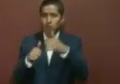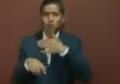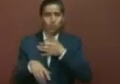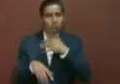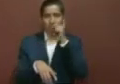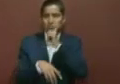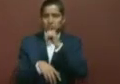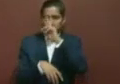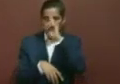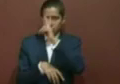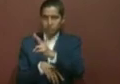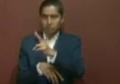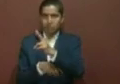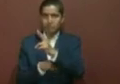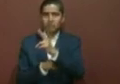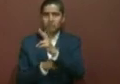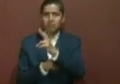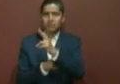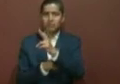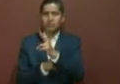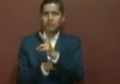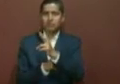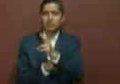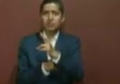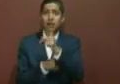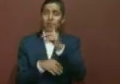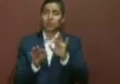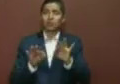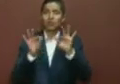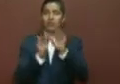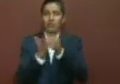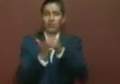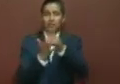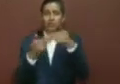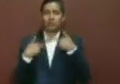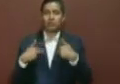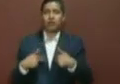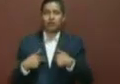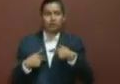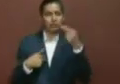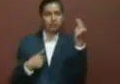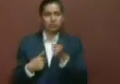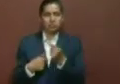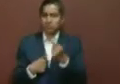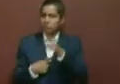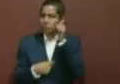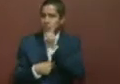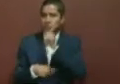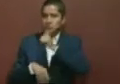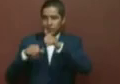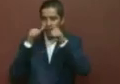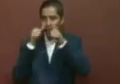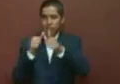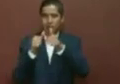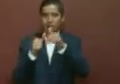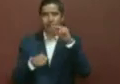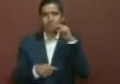respetuoso de, sobre todo en materia de derechos humanos, hay que actuar de inmediato y cuidarlos,